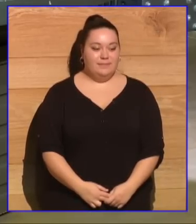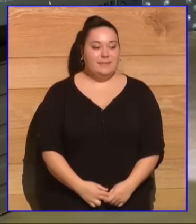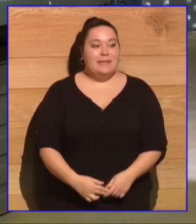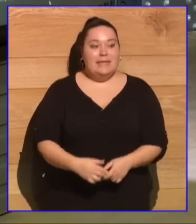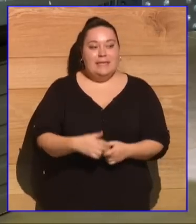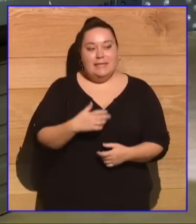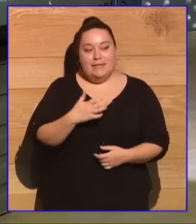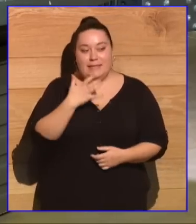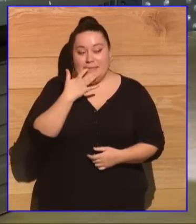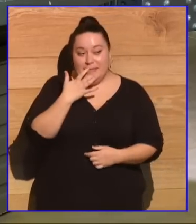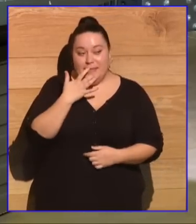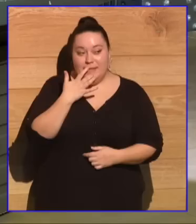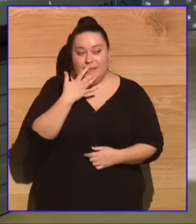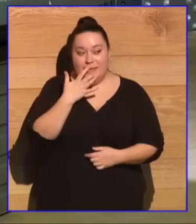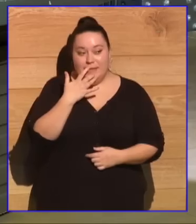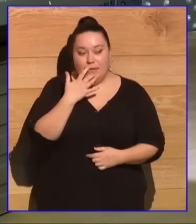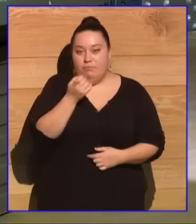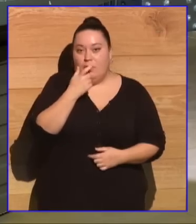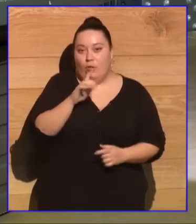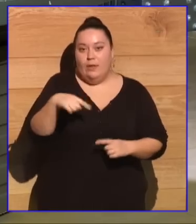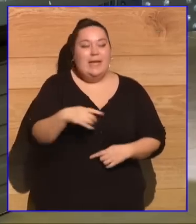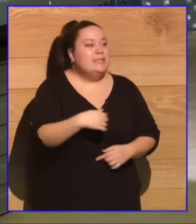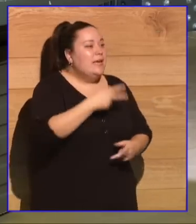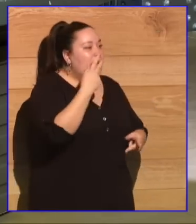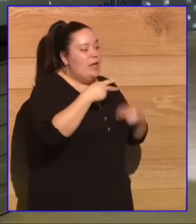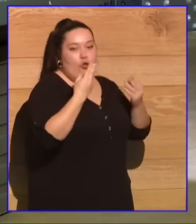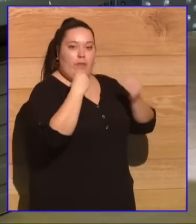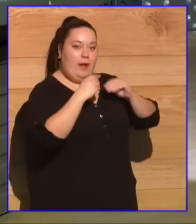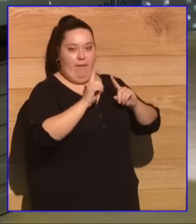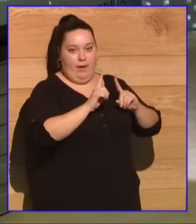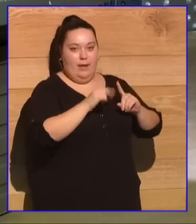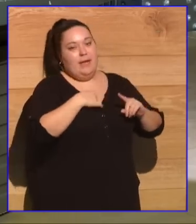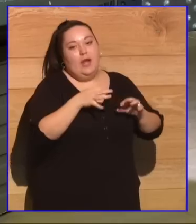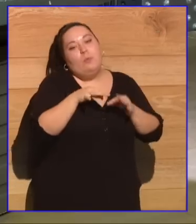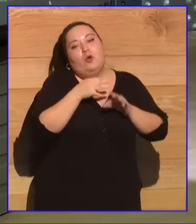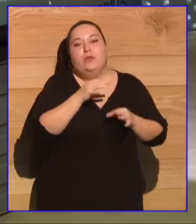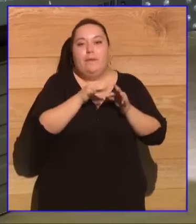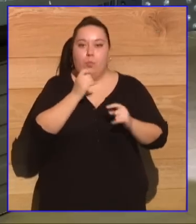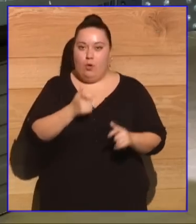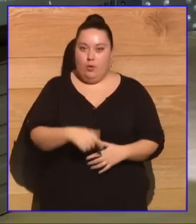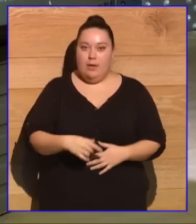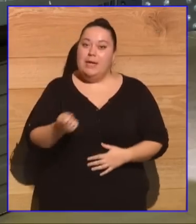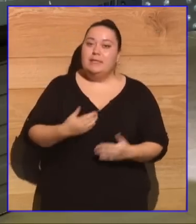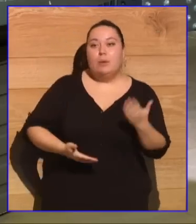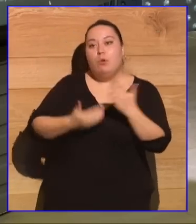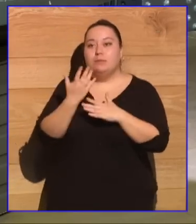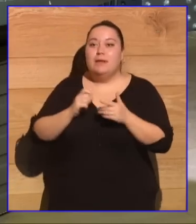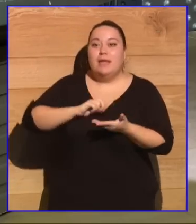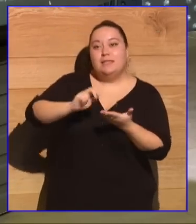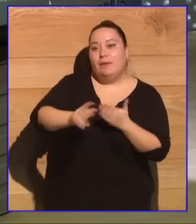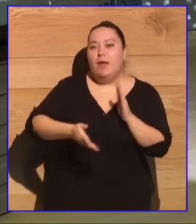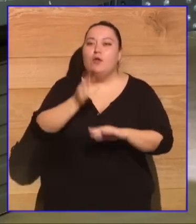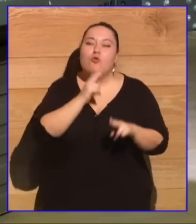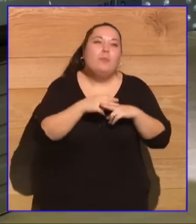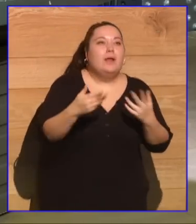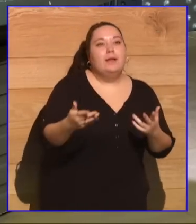si te sales de la droga, Este que no era muy de cenar, que era más de picotear. si te sales Este de la que salía a andar por las mañanas. ¿Cómo se